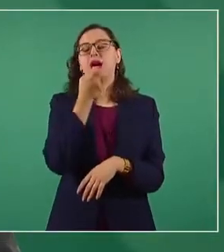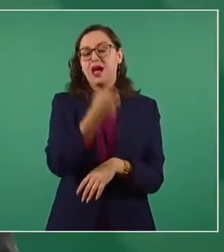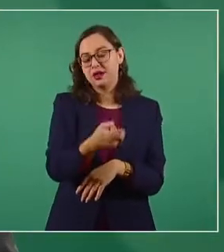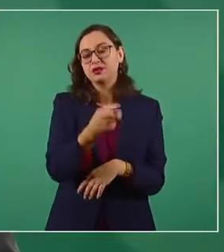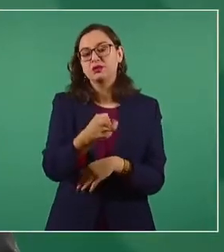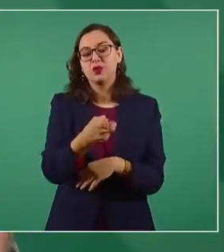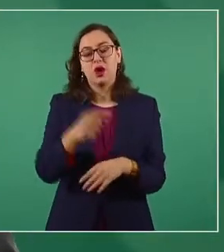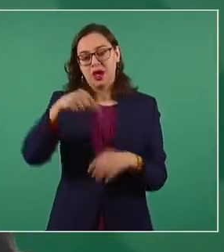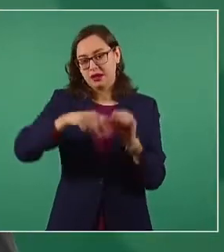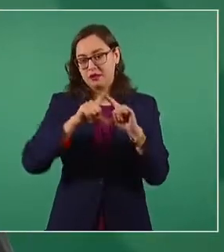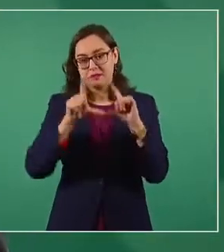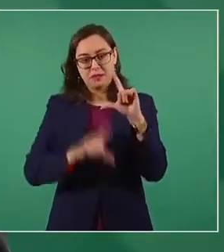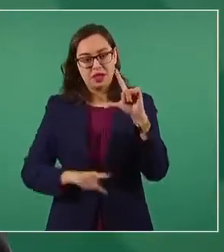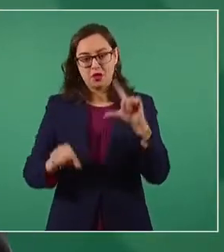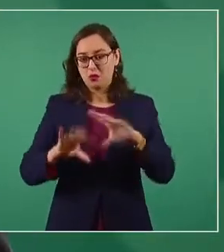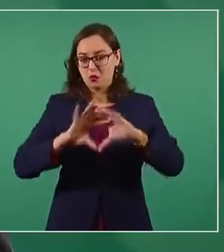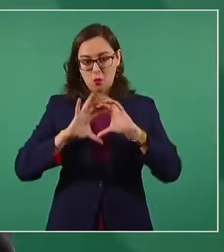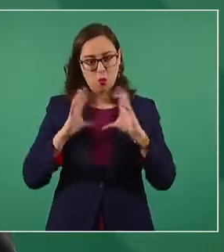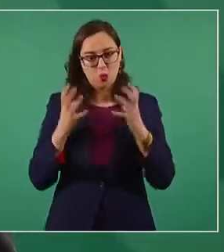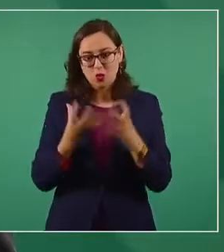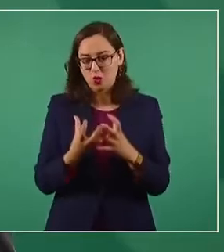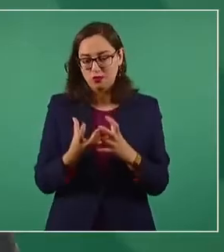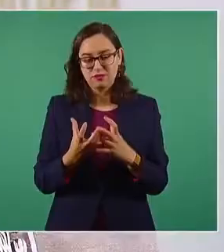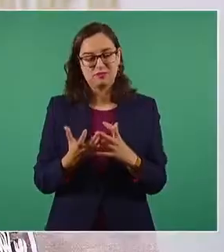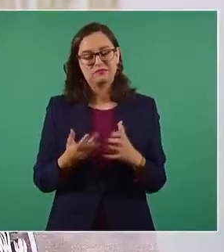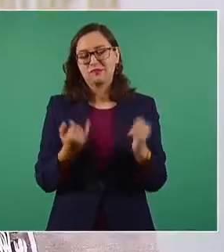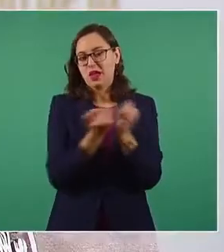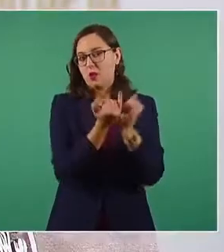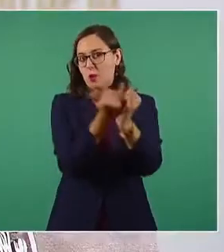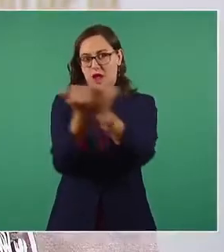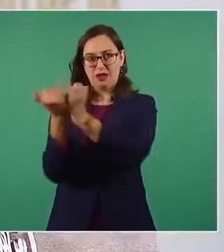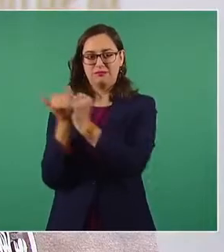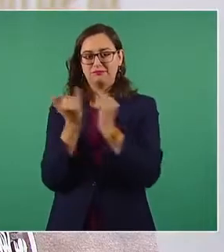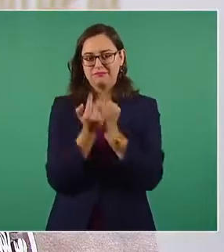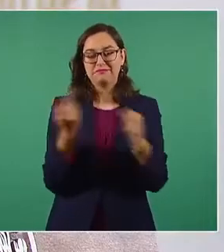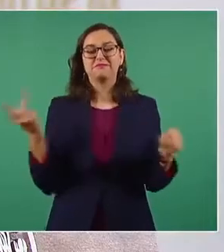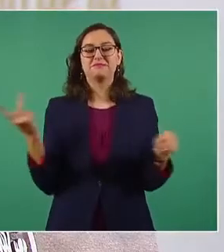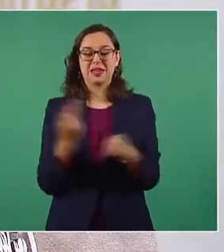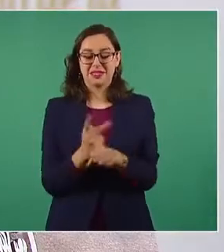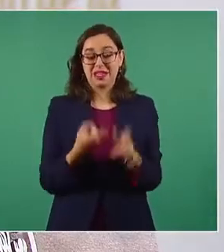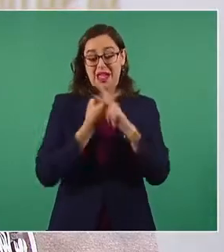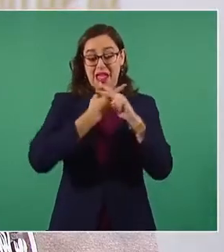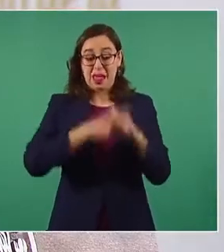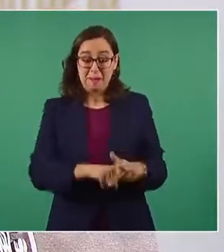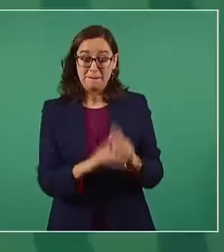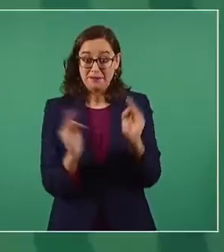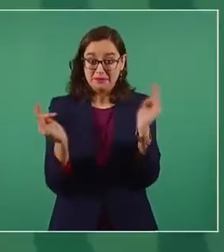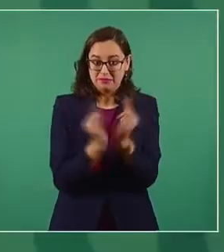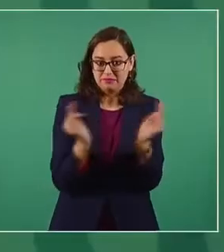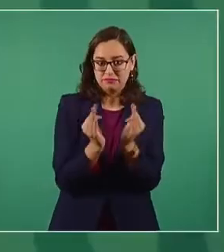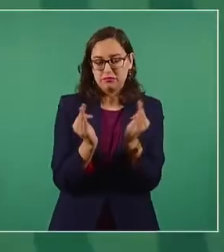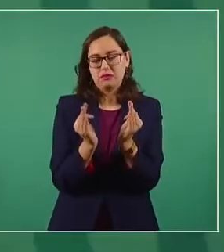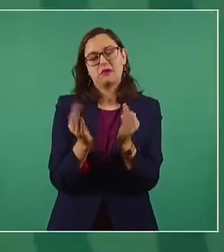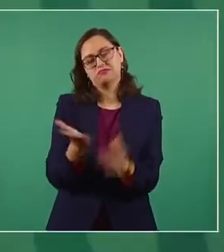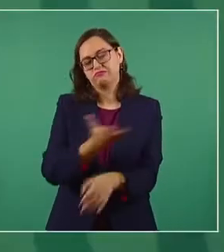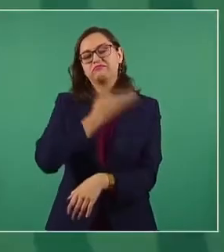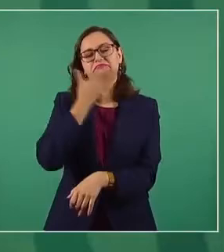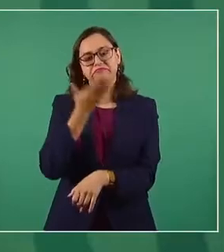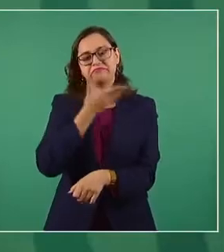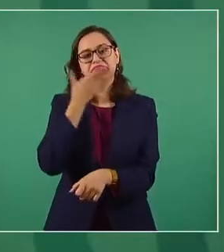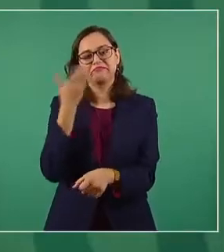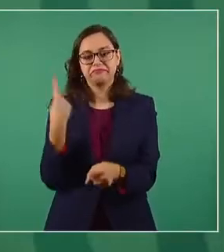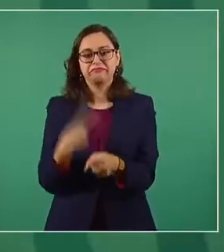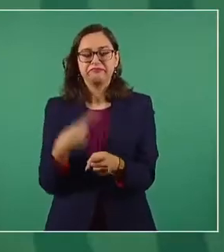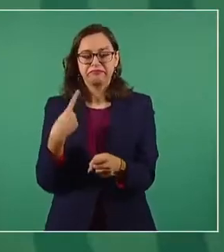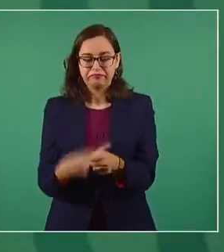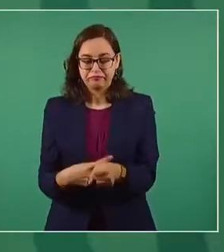en todo el mundo hace que las infecciones respiratorias sean más frecuentes en el invierno. Para el hemisferio